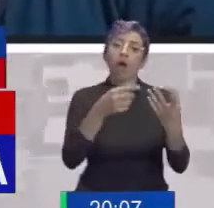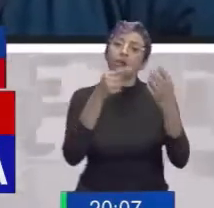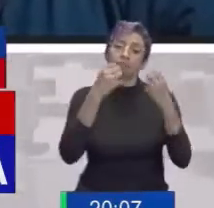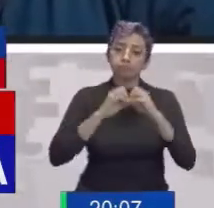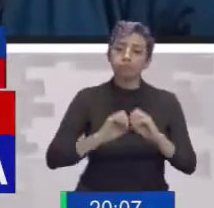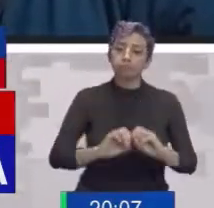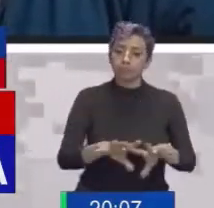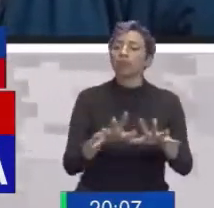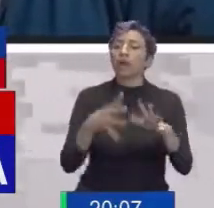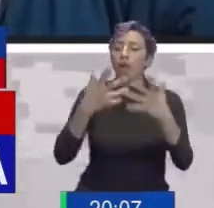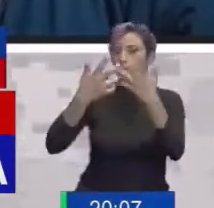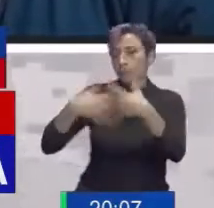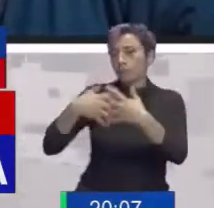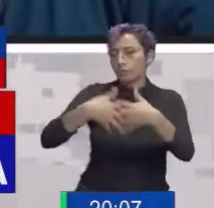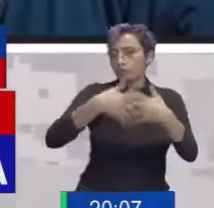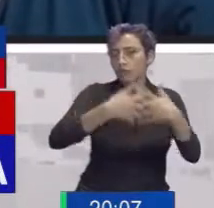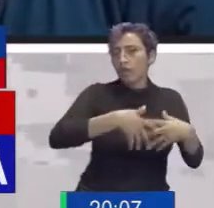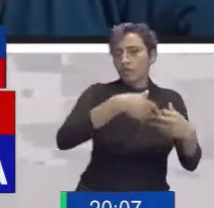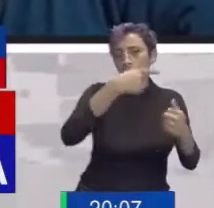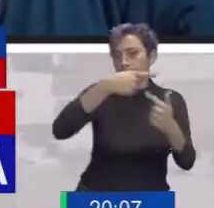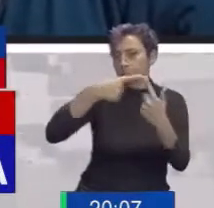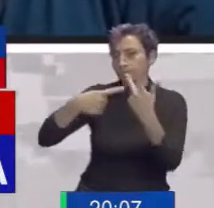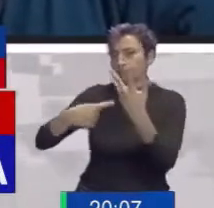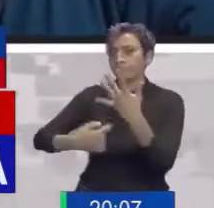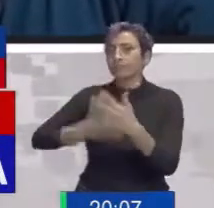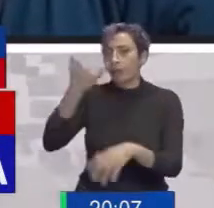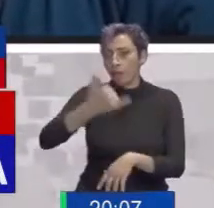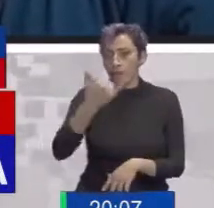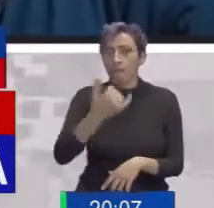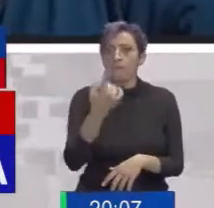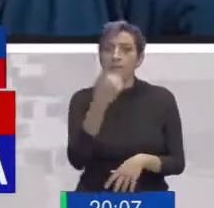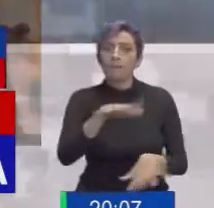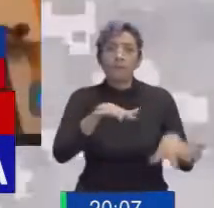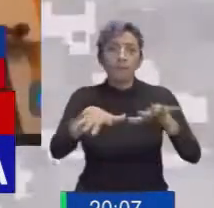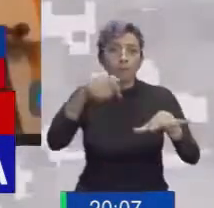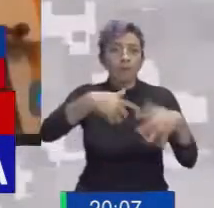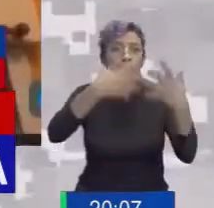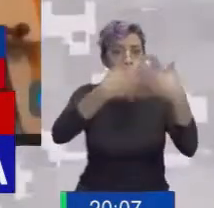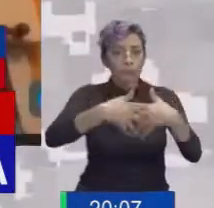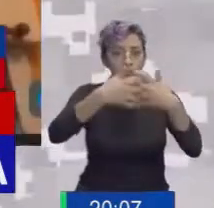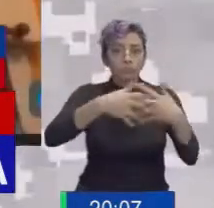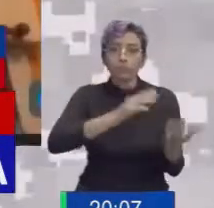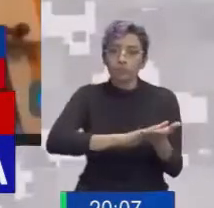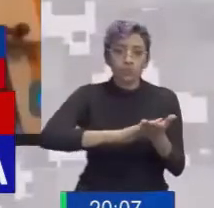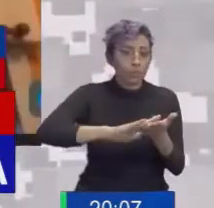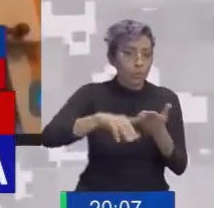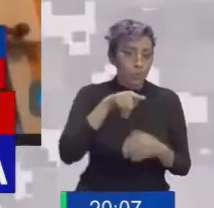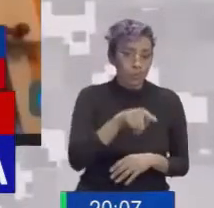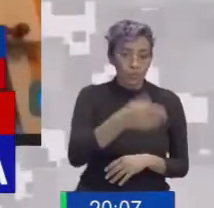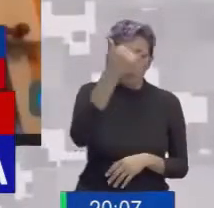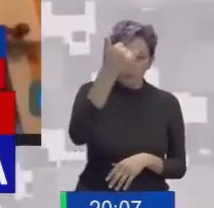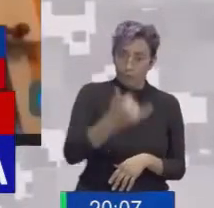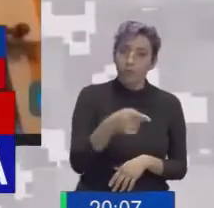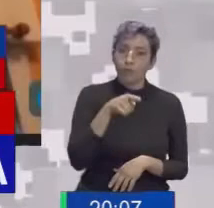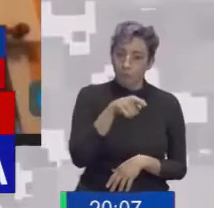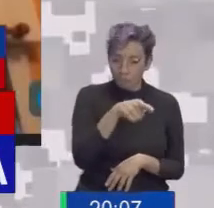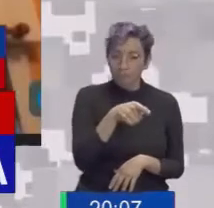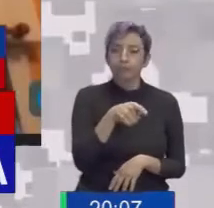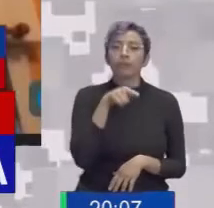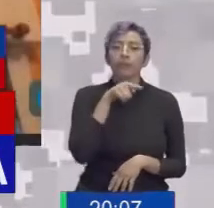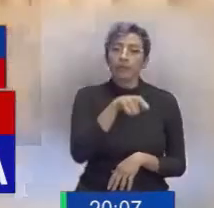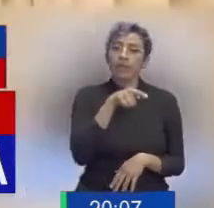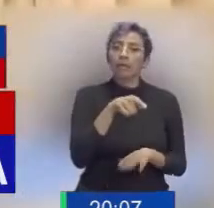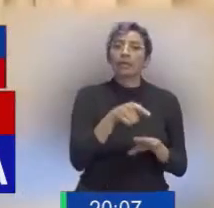particular la inició una mamá que se llama Tania Huitrago. Arrancó ella con todo este proyecto